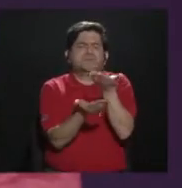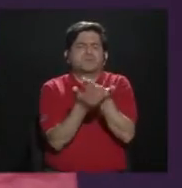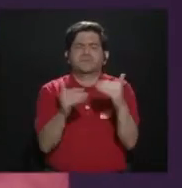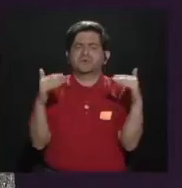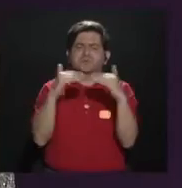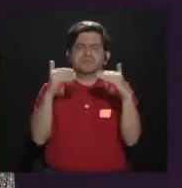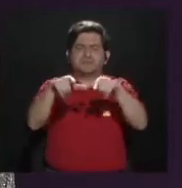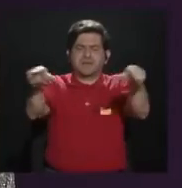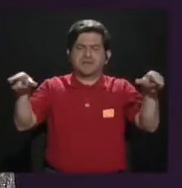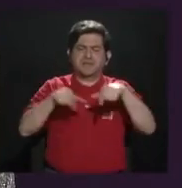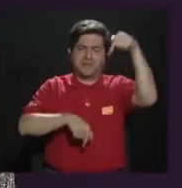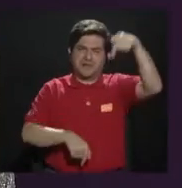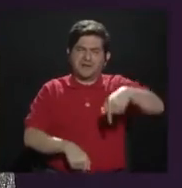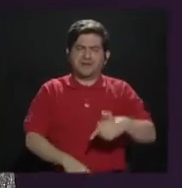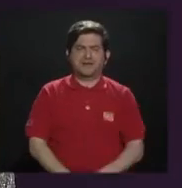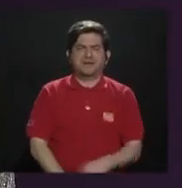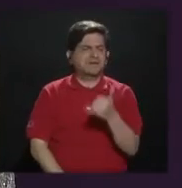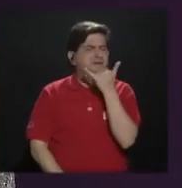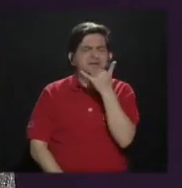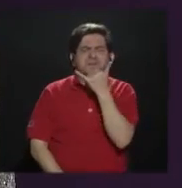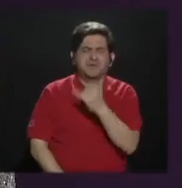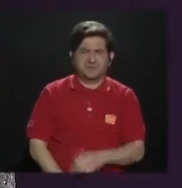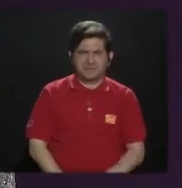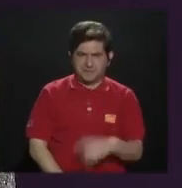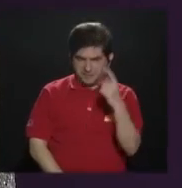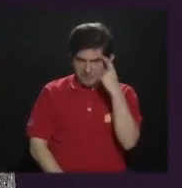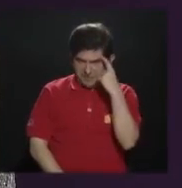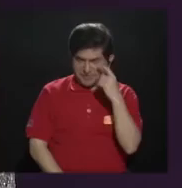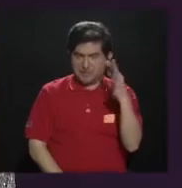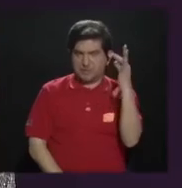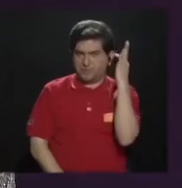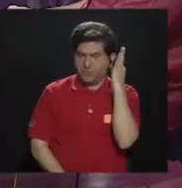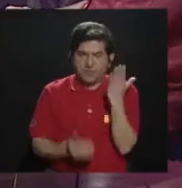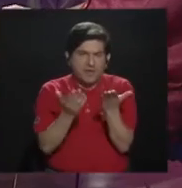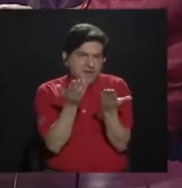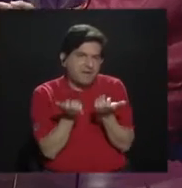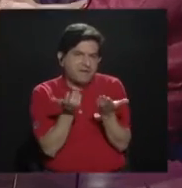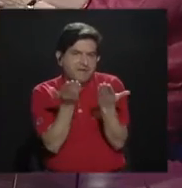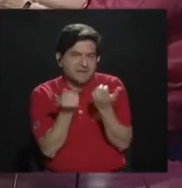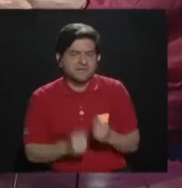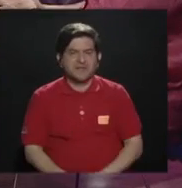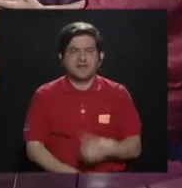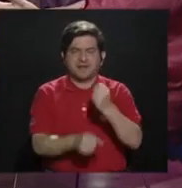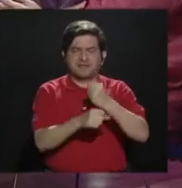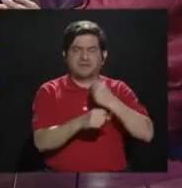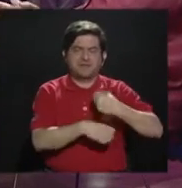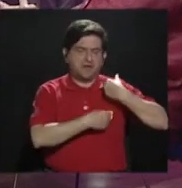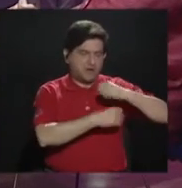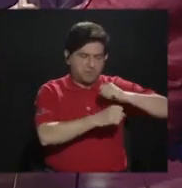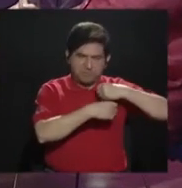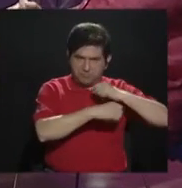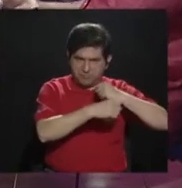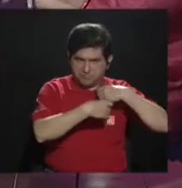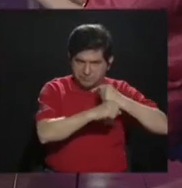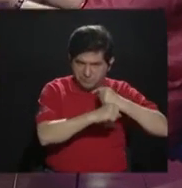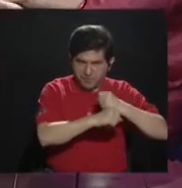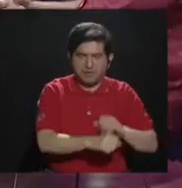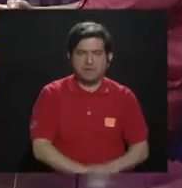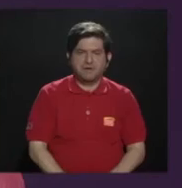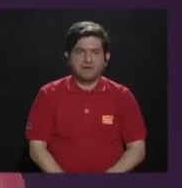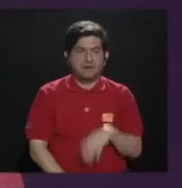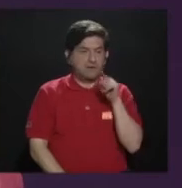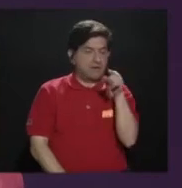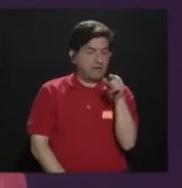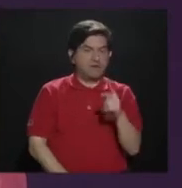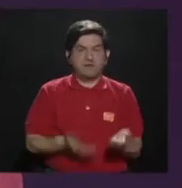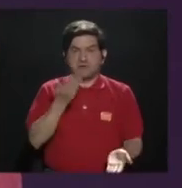nivel local? ¿Qué pasa con las mujeres, digamos, que intentan aspirar a puestos en municipalidades? ¿Se están